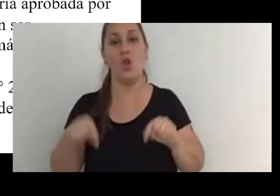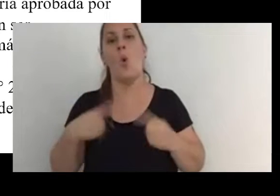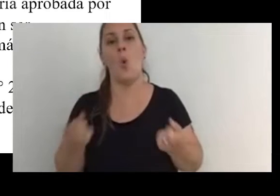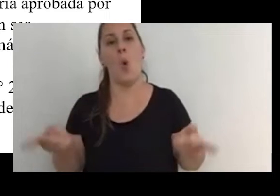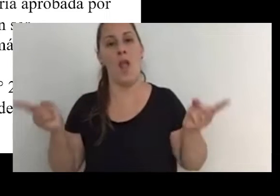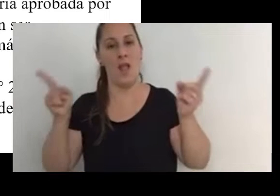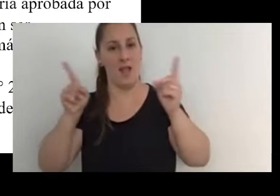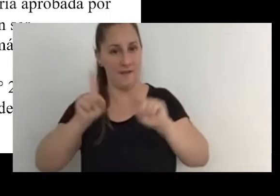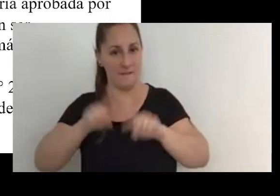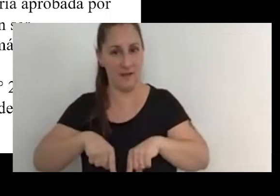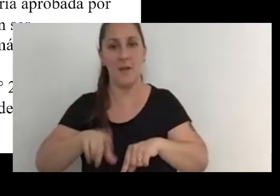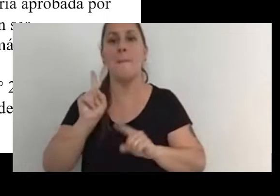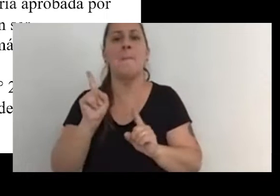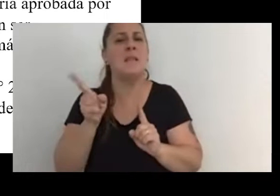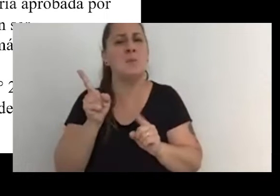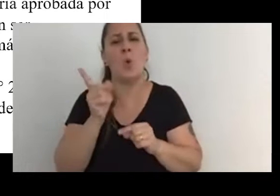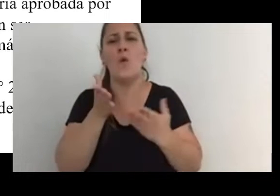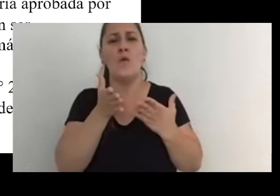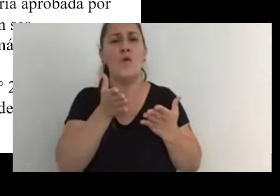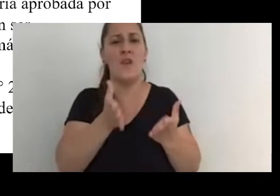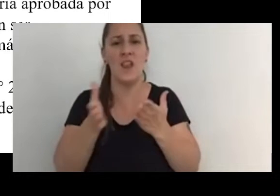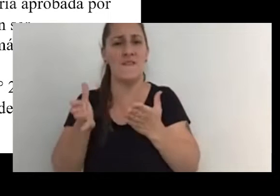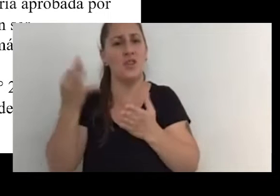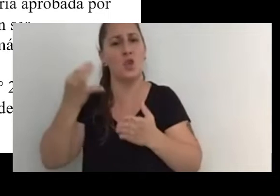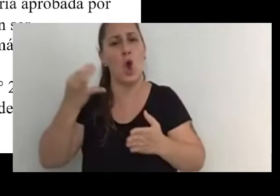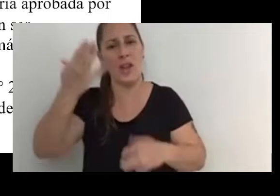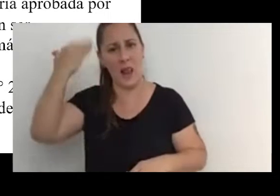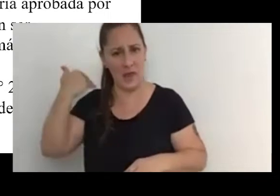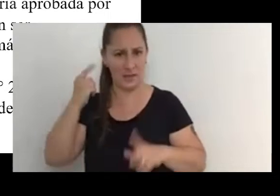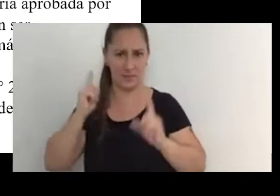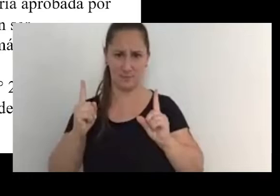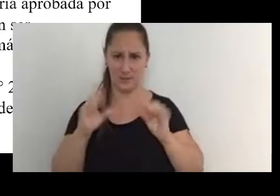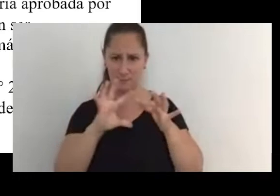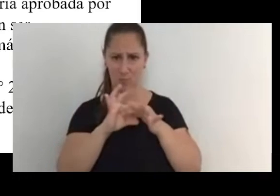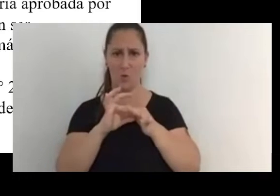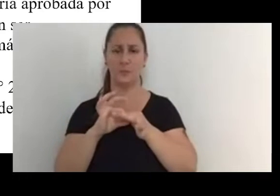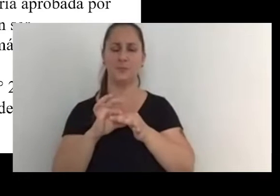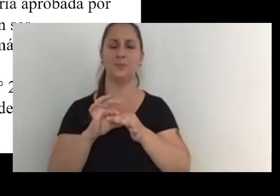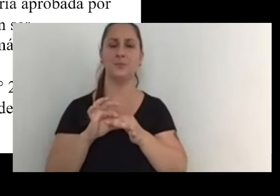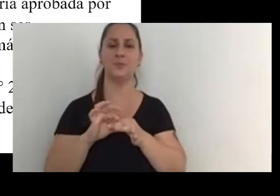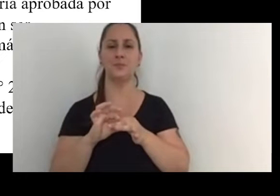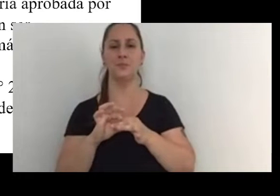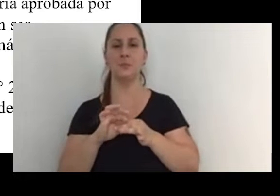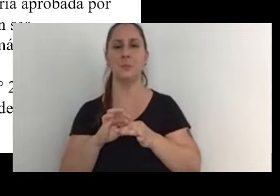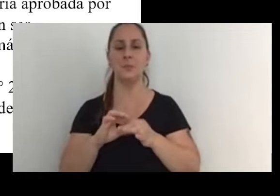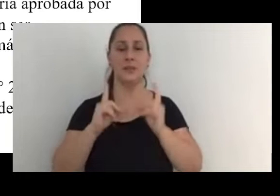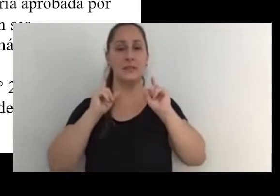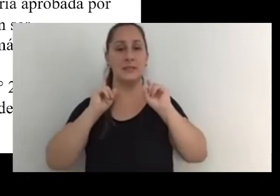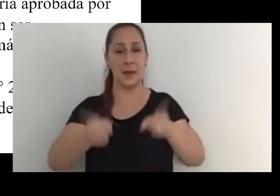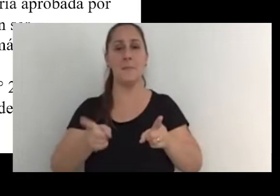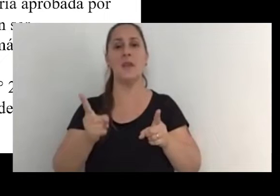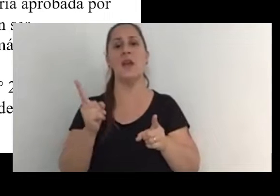y mantiene el beneficio original. También amplía la